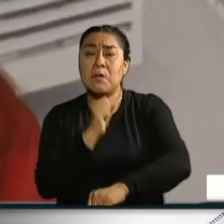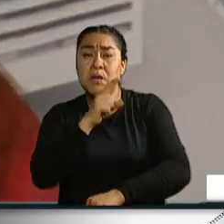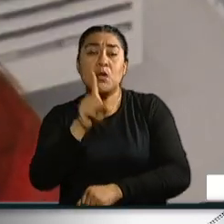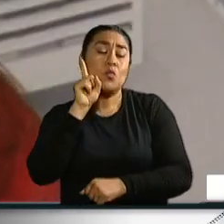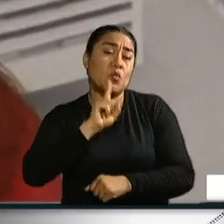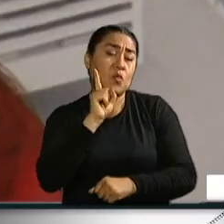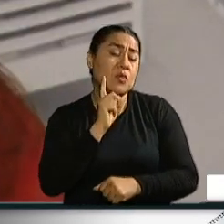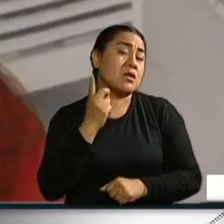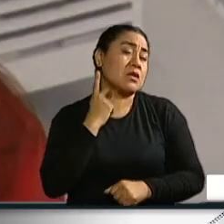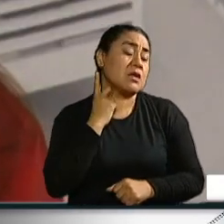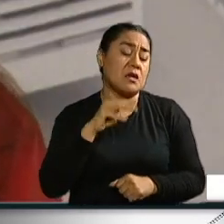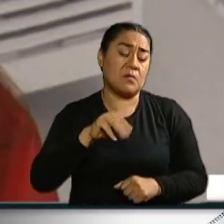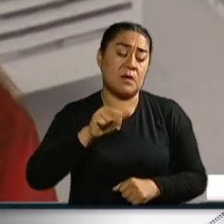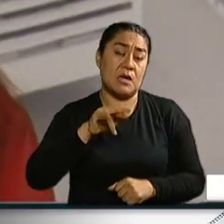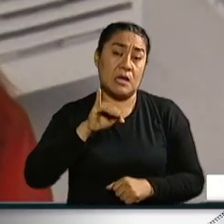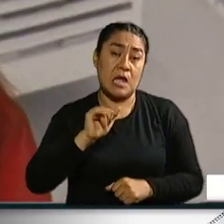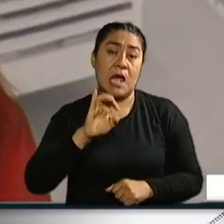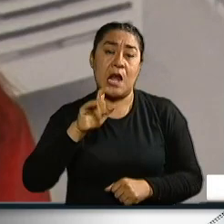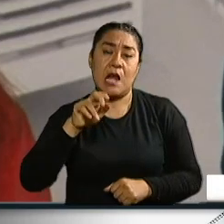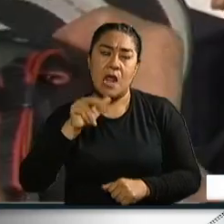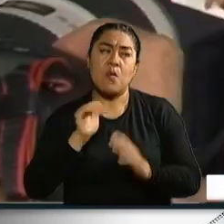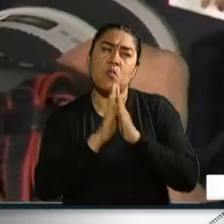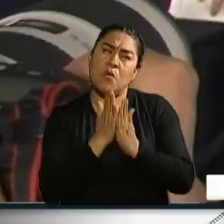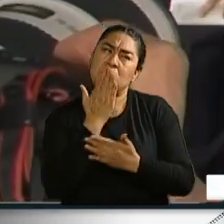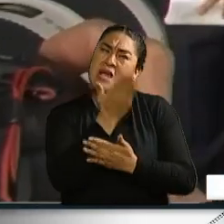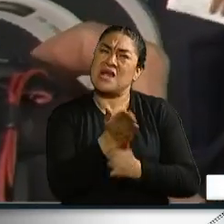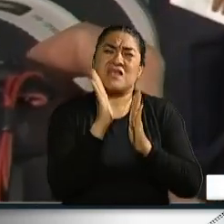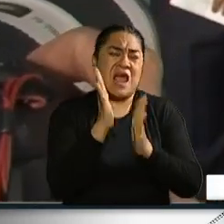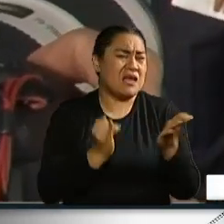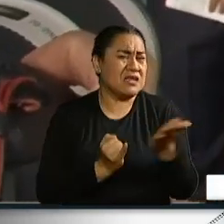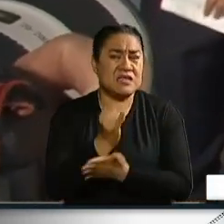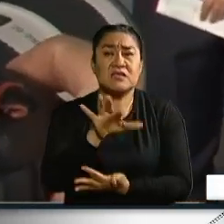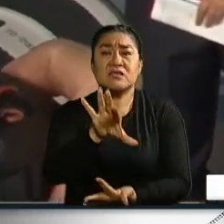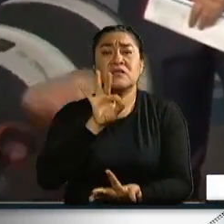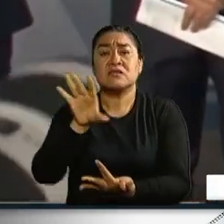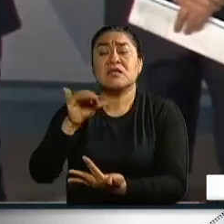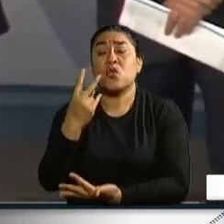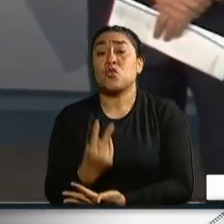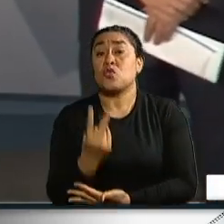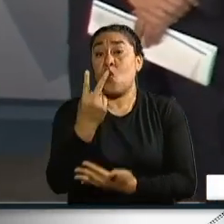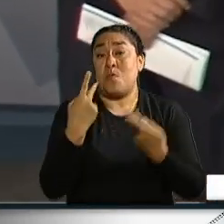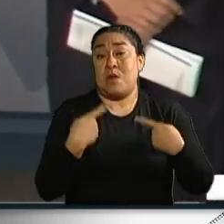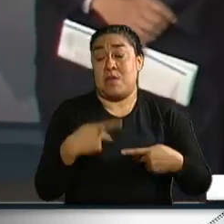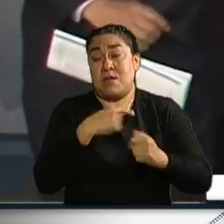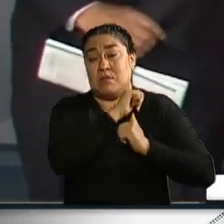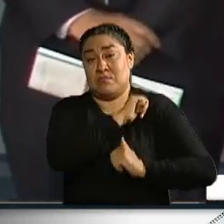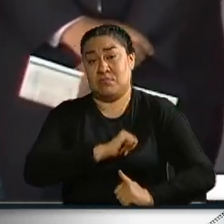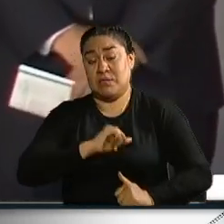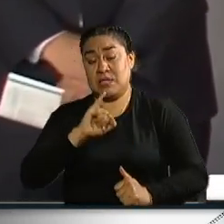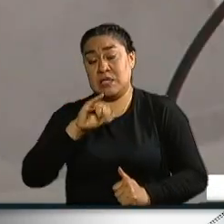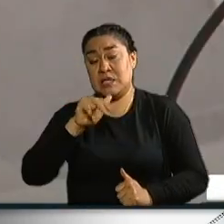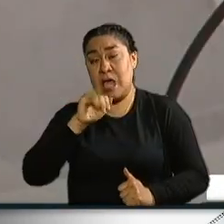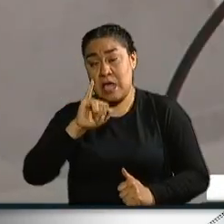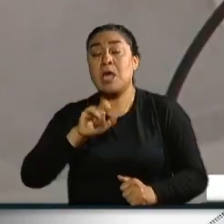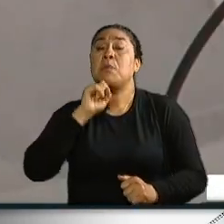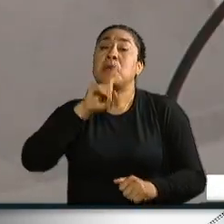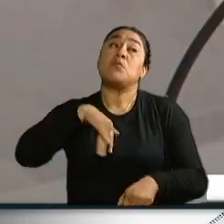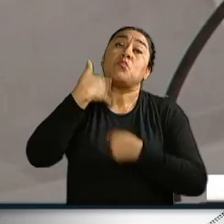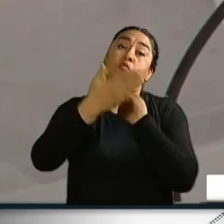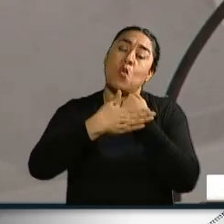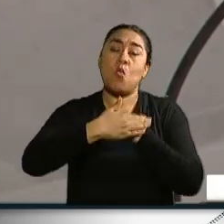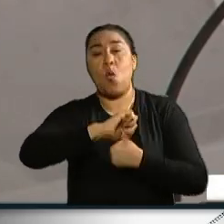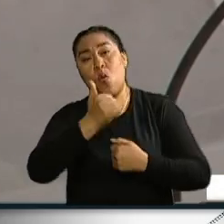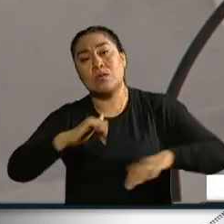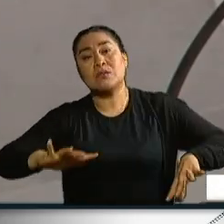diputada María Elena Pérez Jaén pidieron avanzar ya en la designación de los dos comisionados del inai y abrir la nueva convocatoria para el